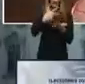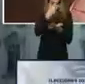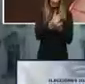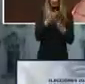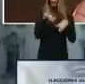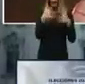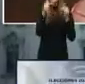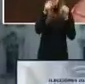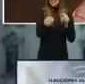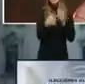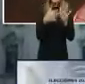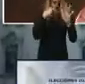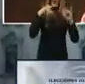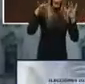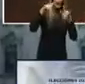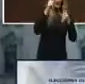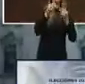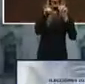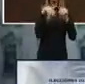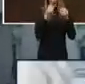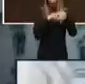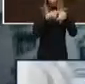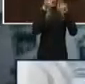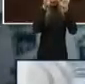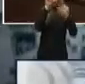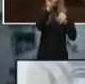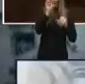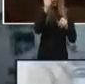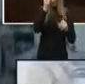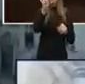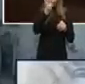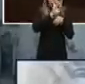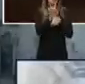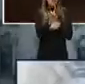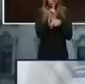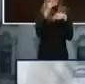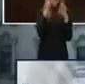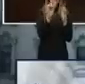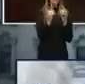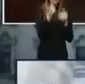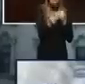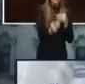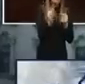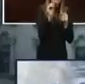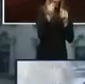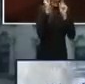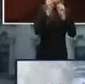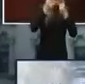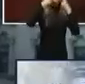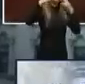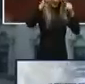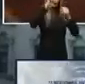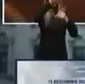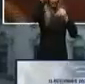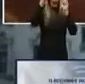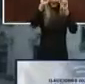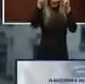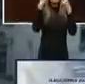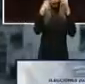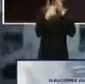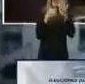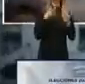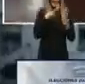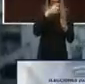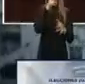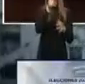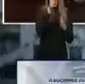ambiente que se vive, son las 21 horas con 4 minutos, en tan solo instantes estaremos enlazándonos con nuestro equipo y enviado especial